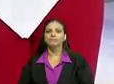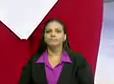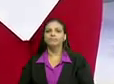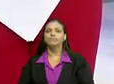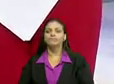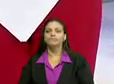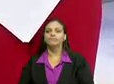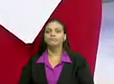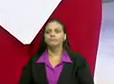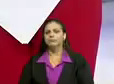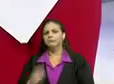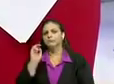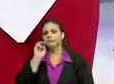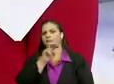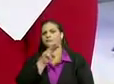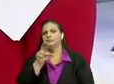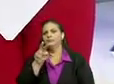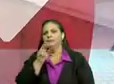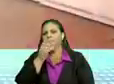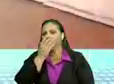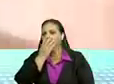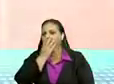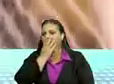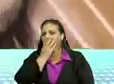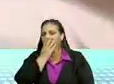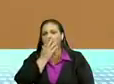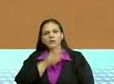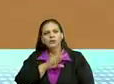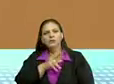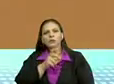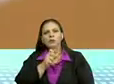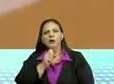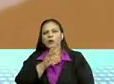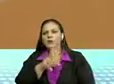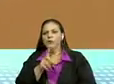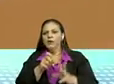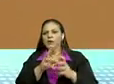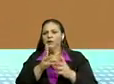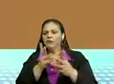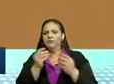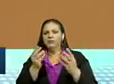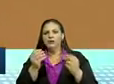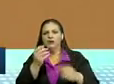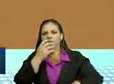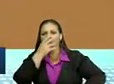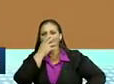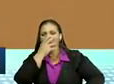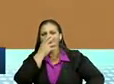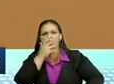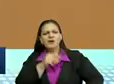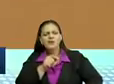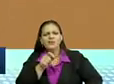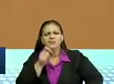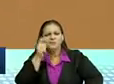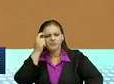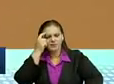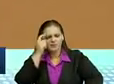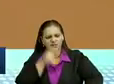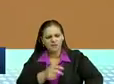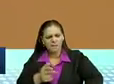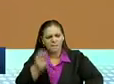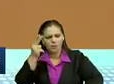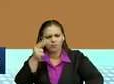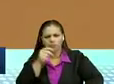ciudadano común tiene. Los delincuentes no están con juego de muchachos. Ellos están preparados, van a la fija, van a la